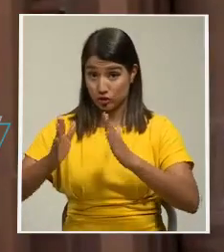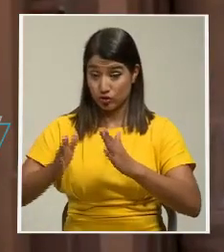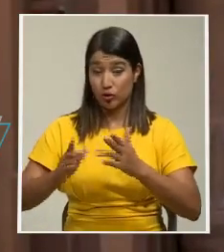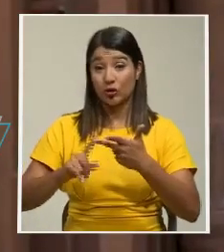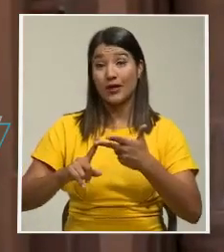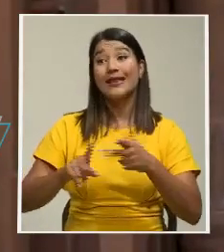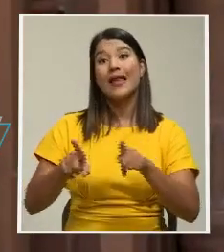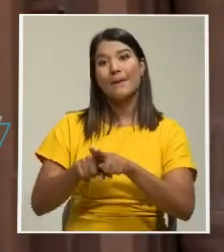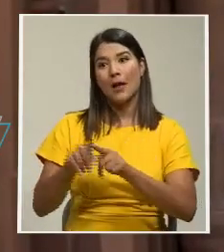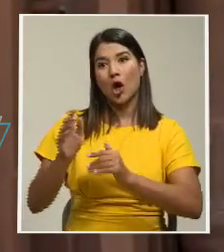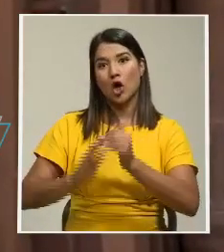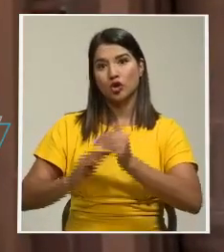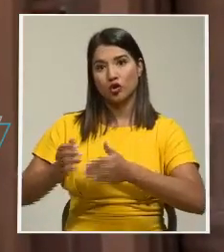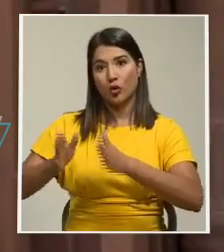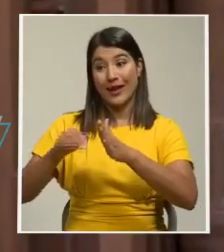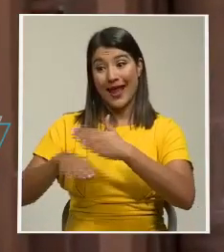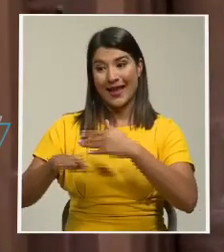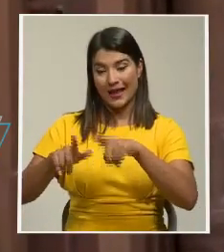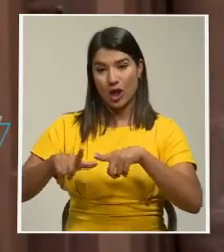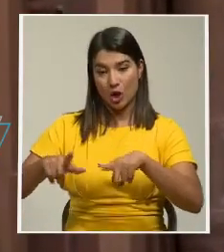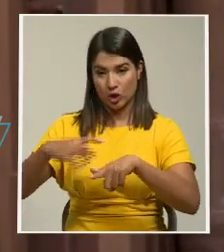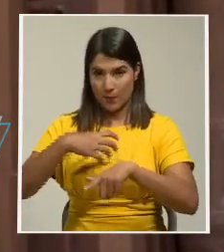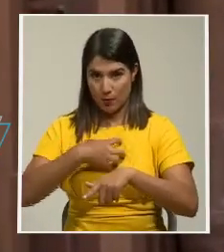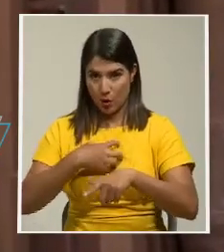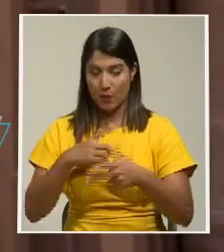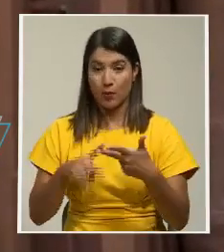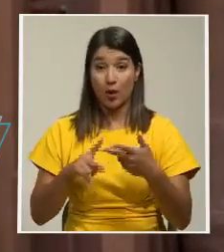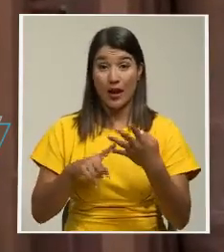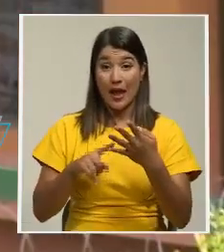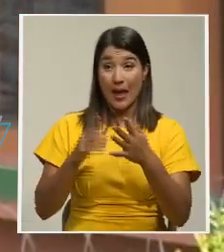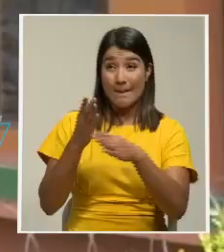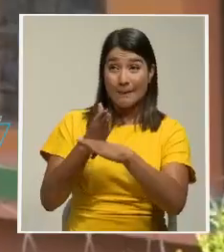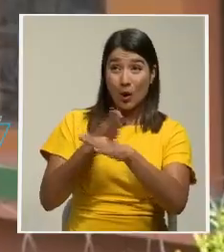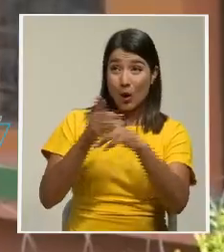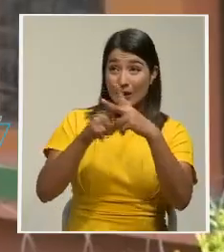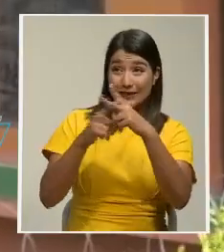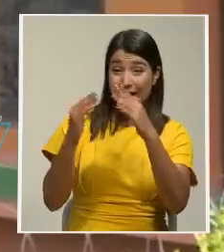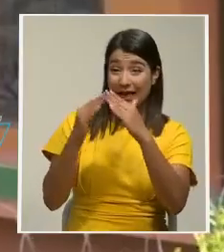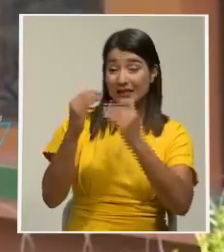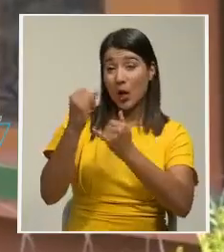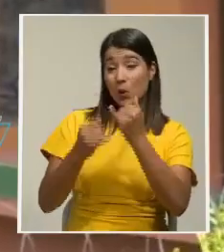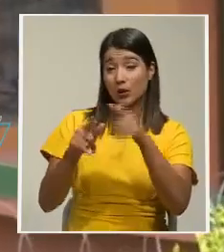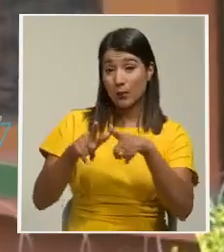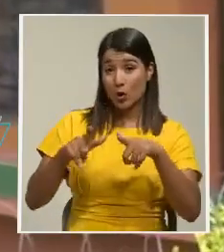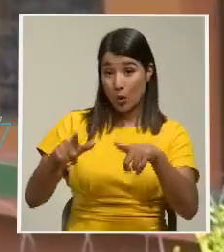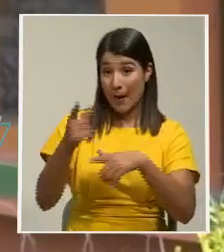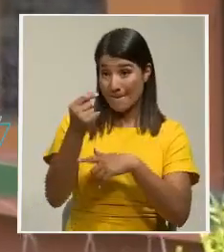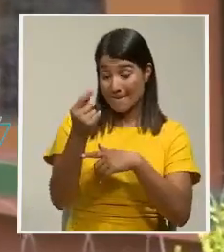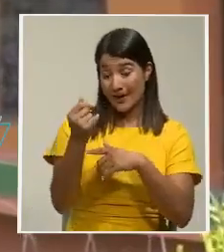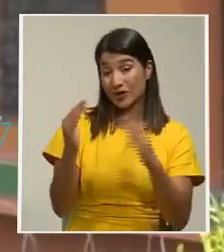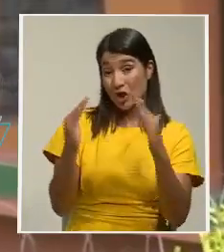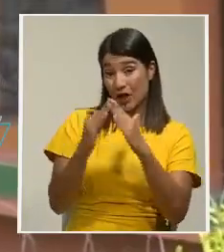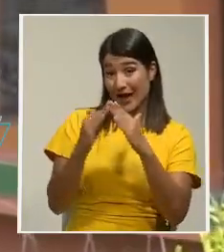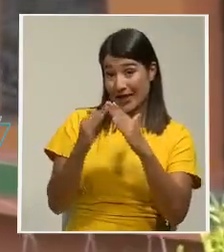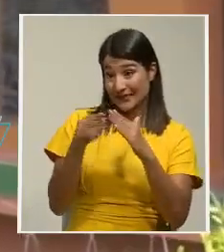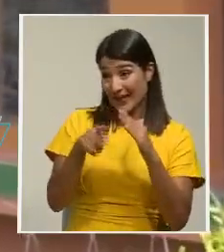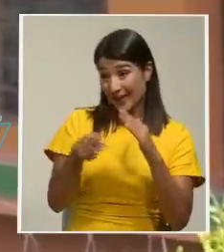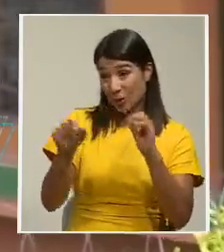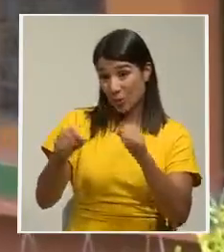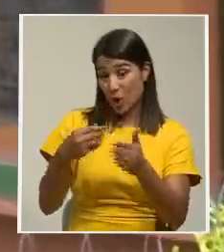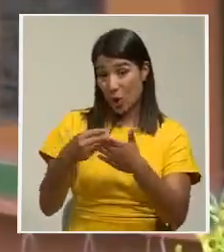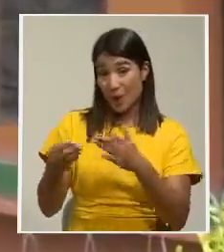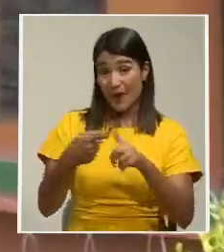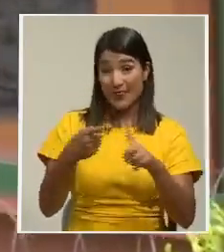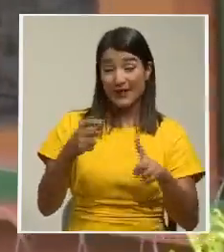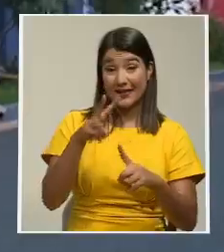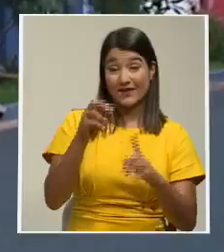propio. La modalidad de mejoras a la vivienda quedó en la última línea. Los precios de las viviendas financiadas oscilan entre los 20 millones de